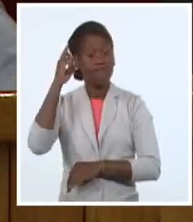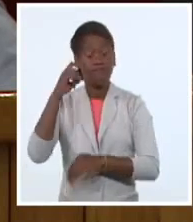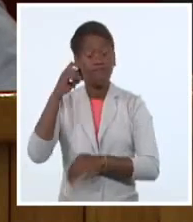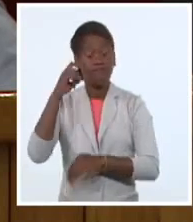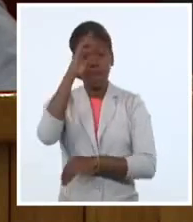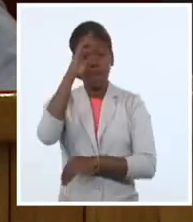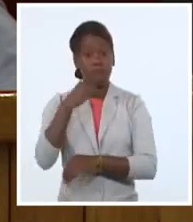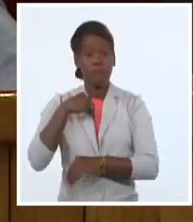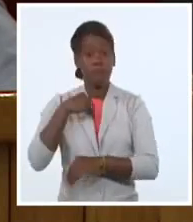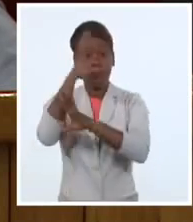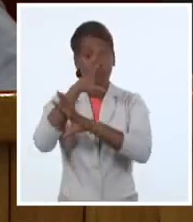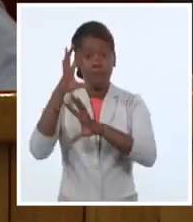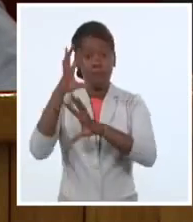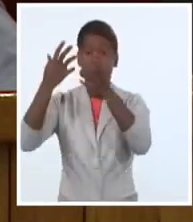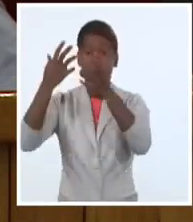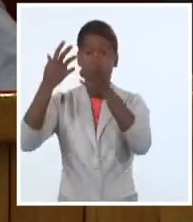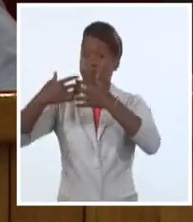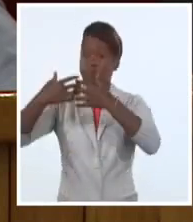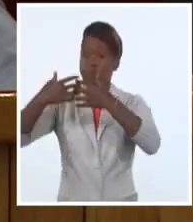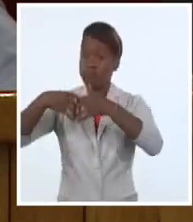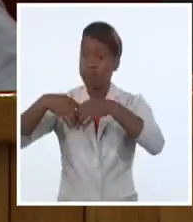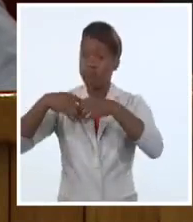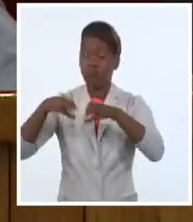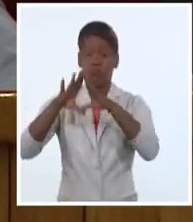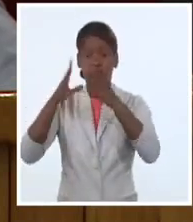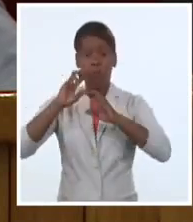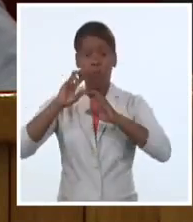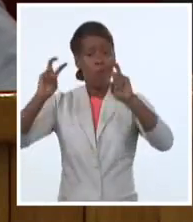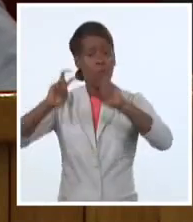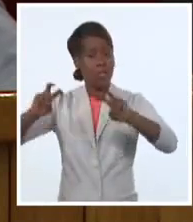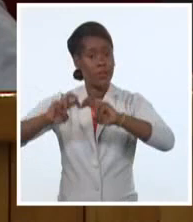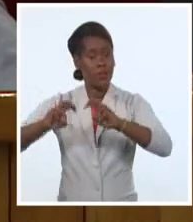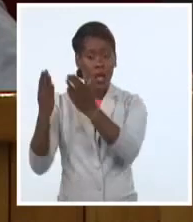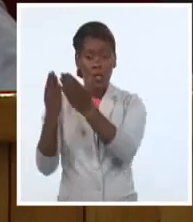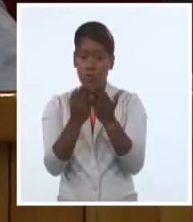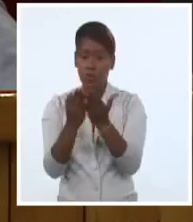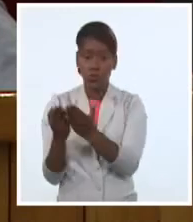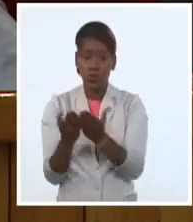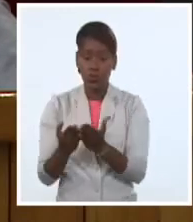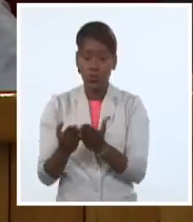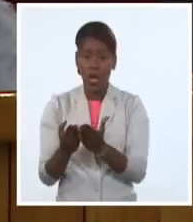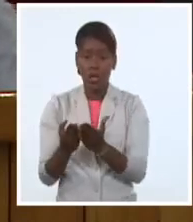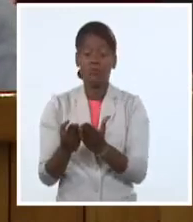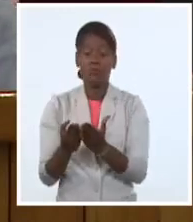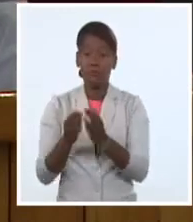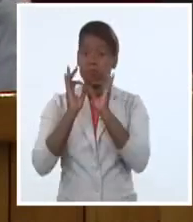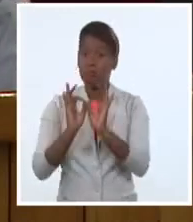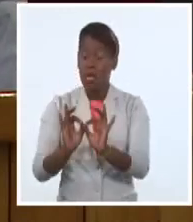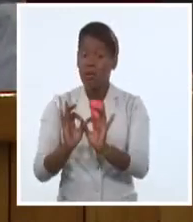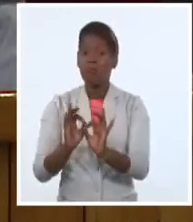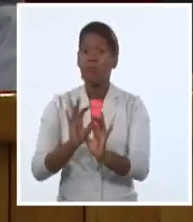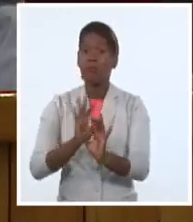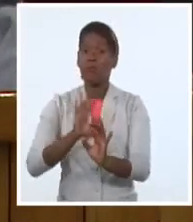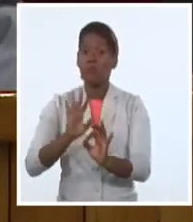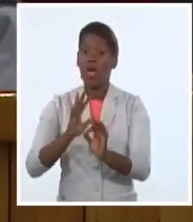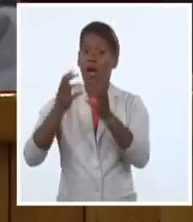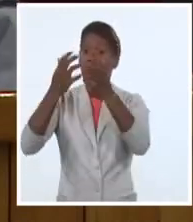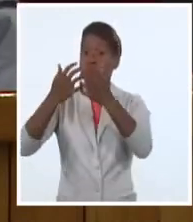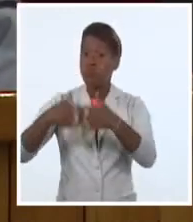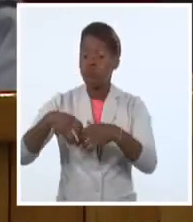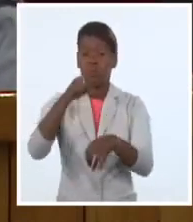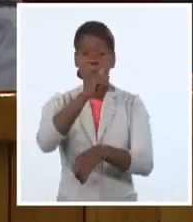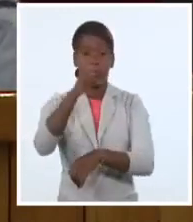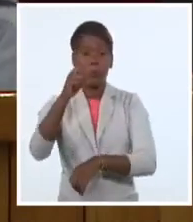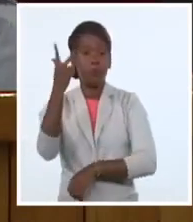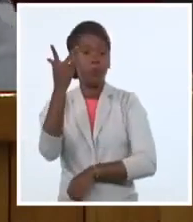expansión de la enfermedad. Hoy somos el primer país de Latinoamérica con 3 vacunas y 2 candidatos vacunales en